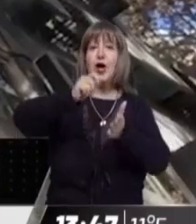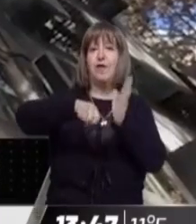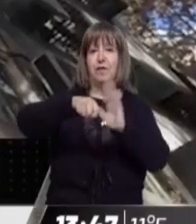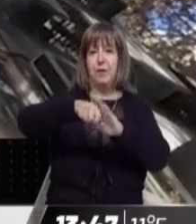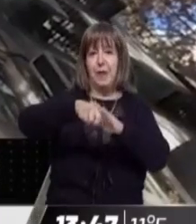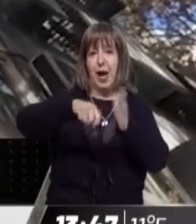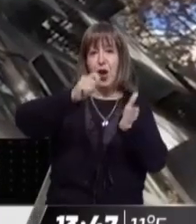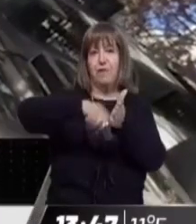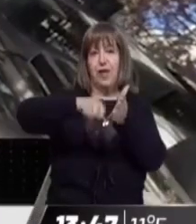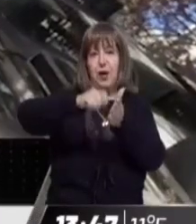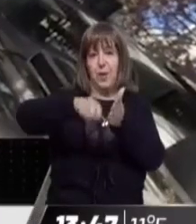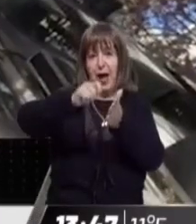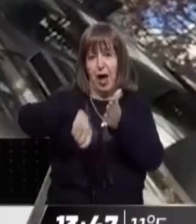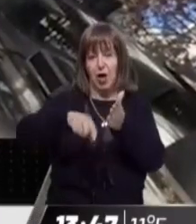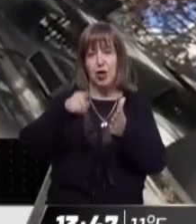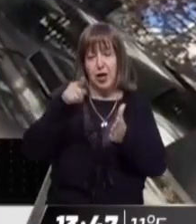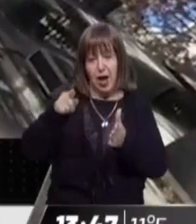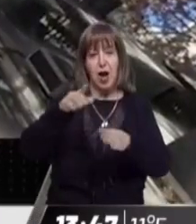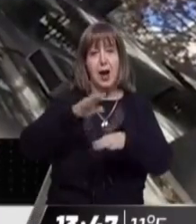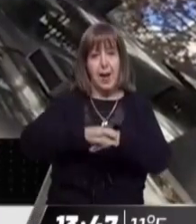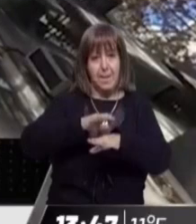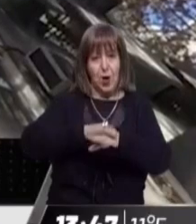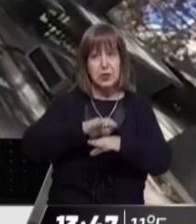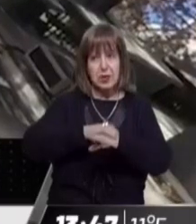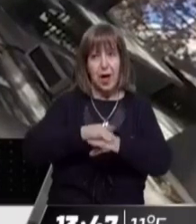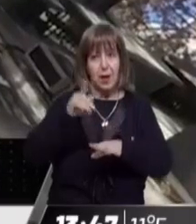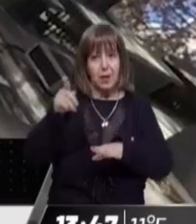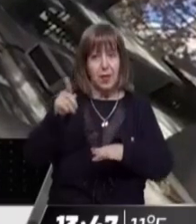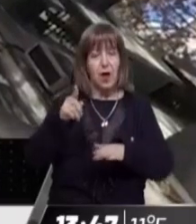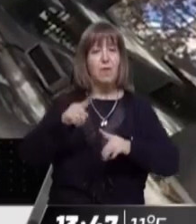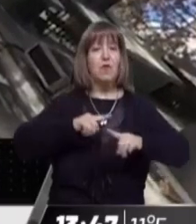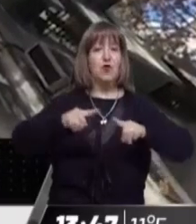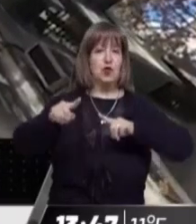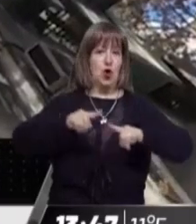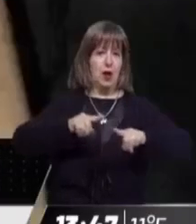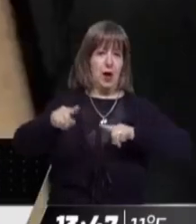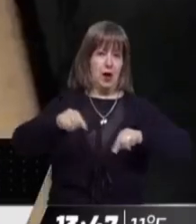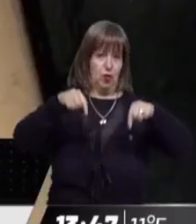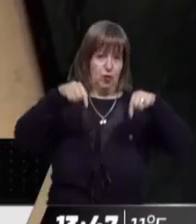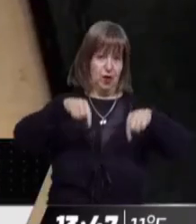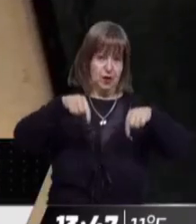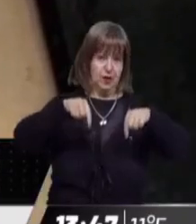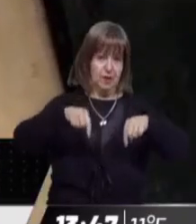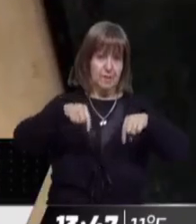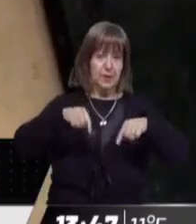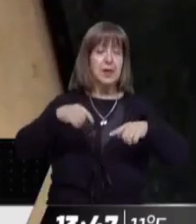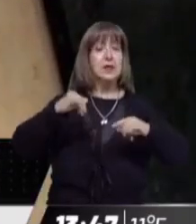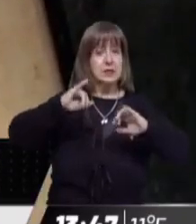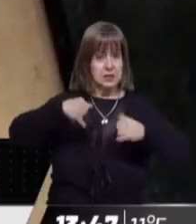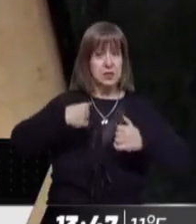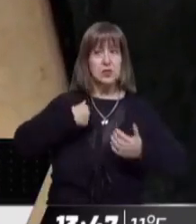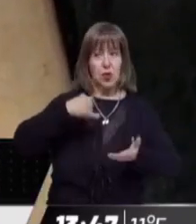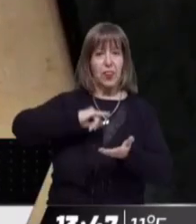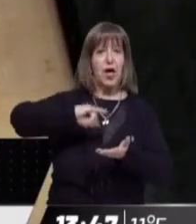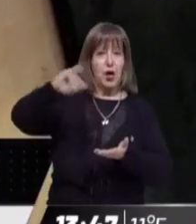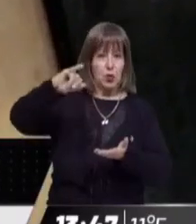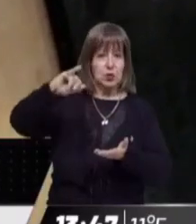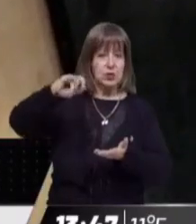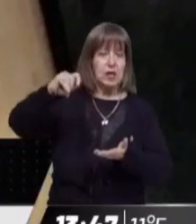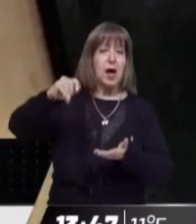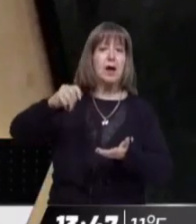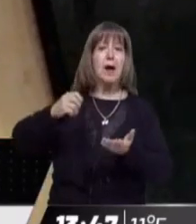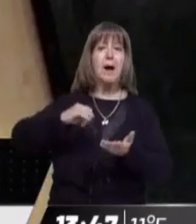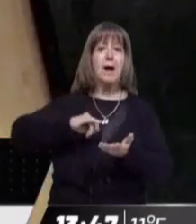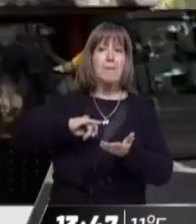momento evaluará si tendrá que aplicarle cargos o tendrá que aplicarle mult sí lo vamos a hacer las denuncias penales correspondientes en